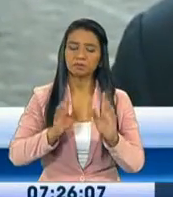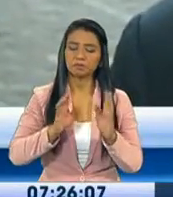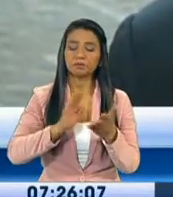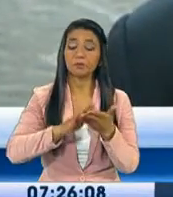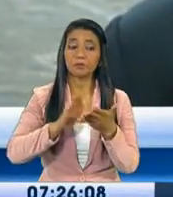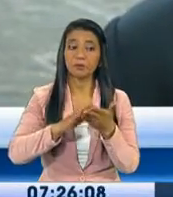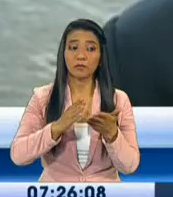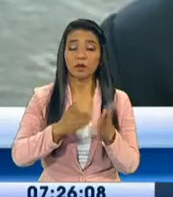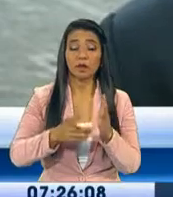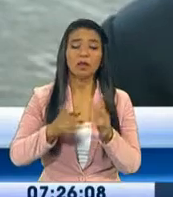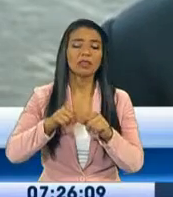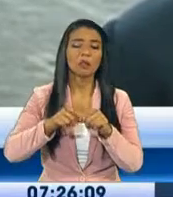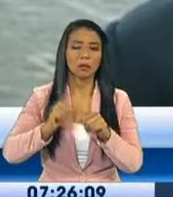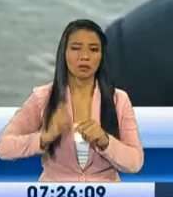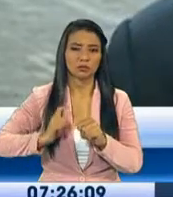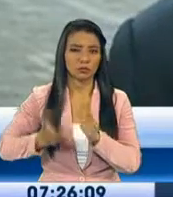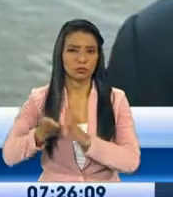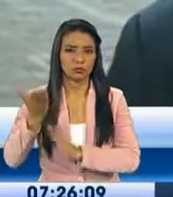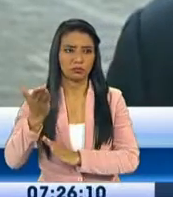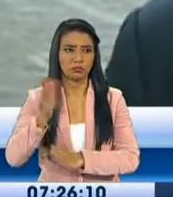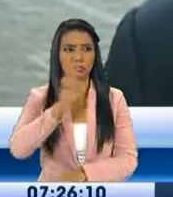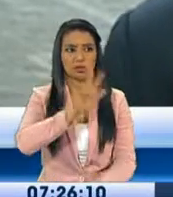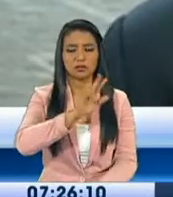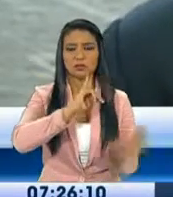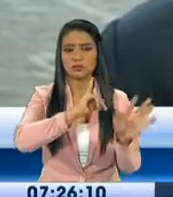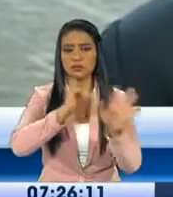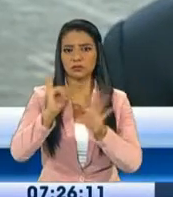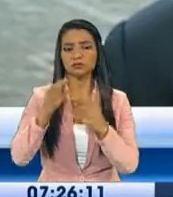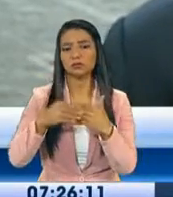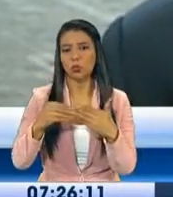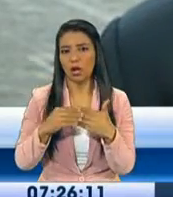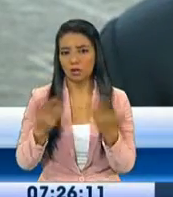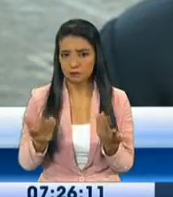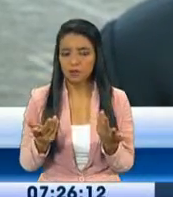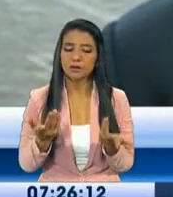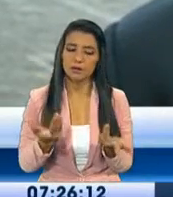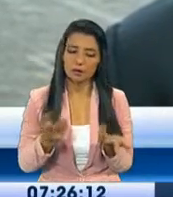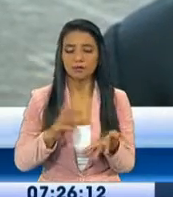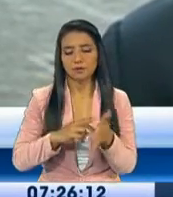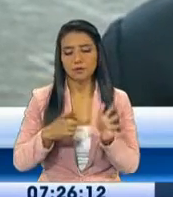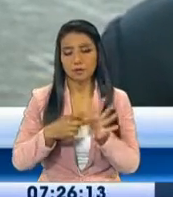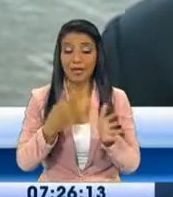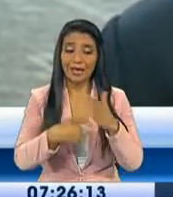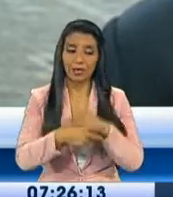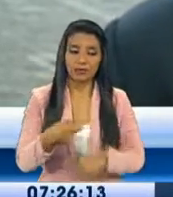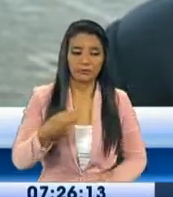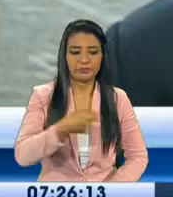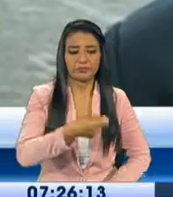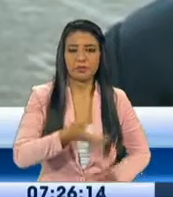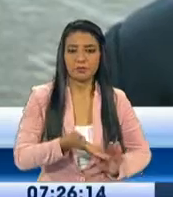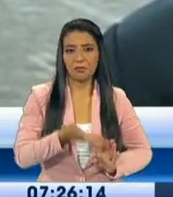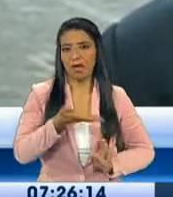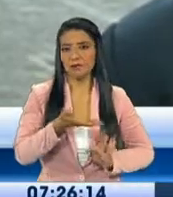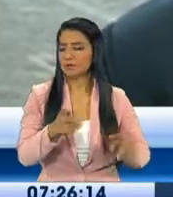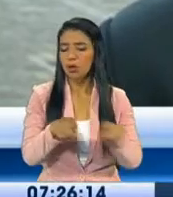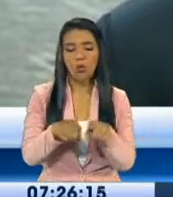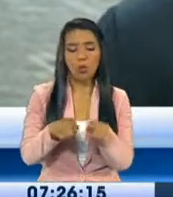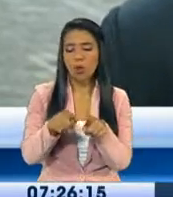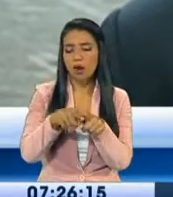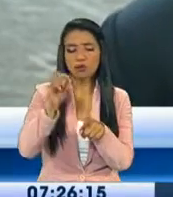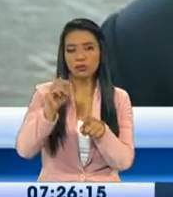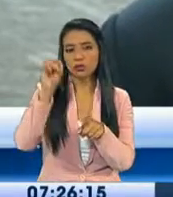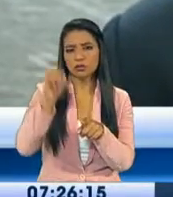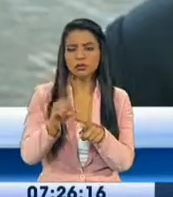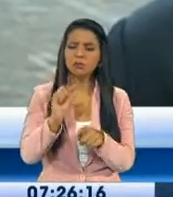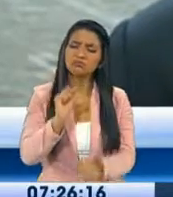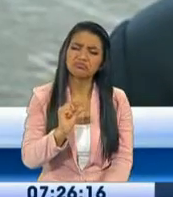la pensión básica unificada, son 366 dólares. Y eso hace que la pensión incremente en un porcentaje. Es